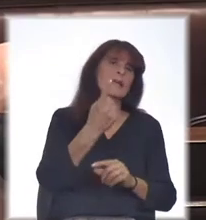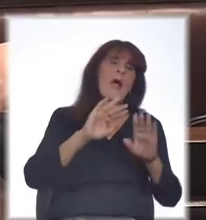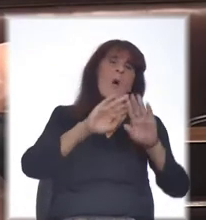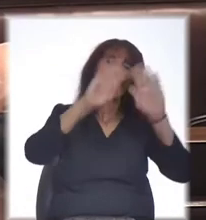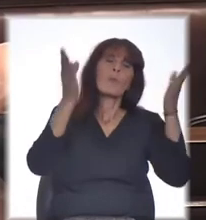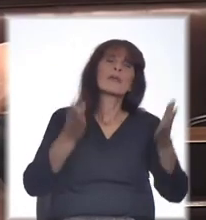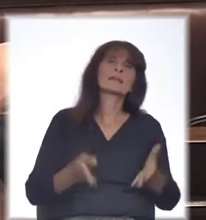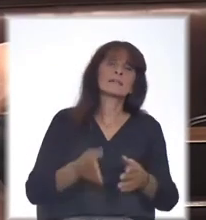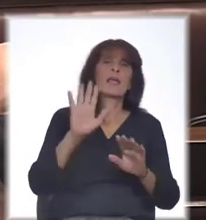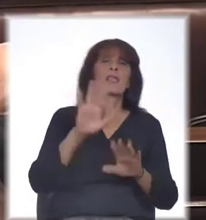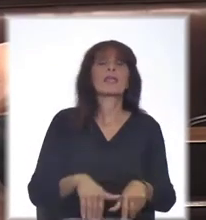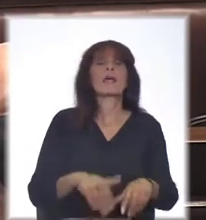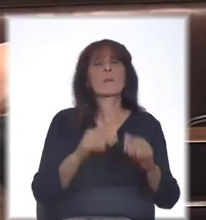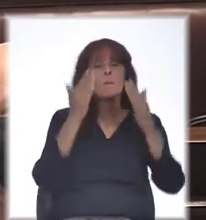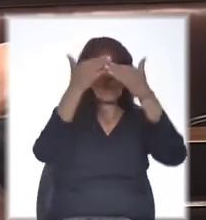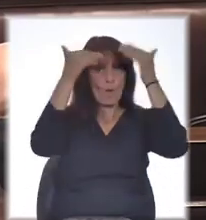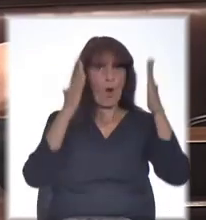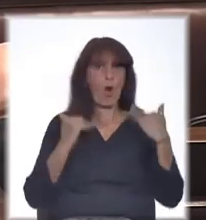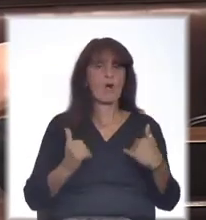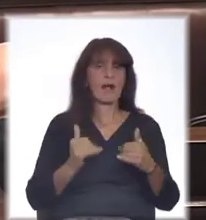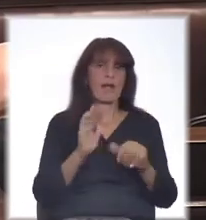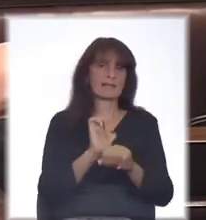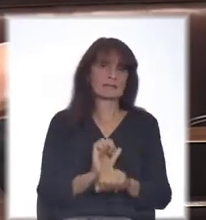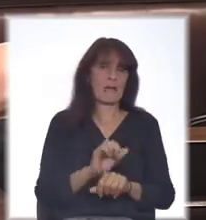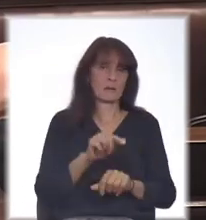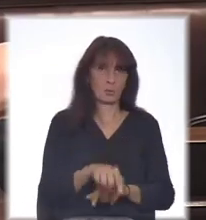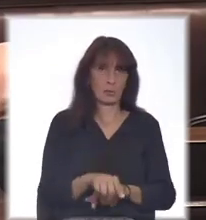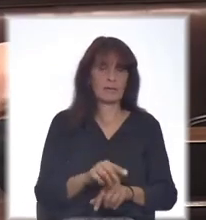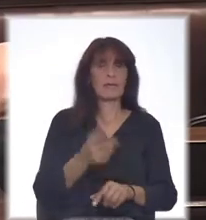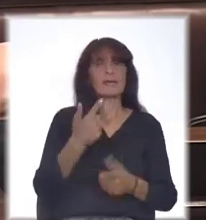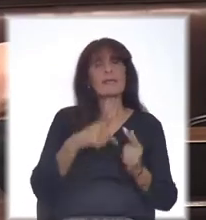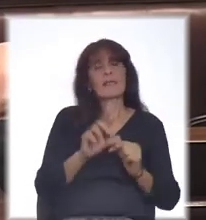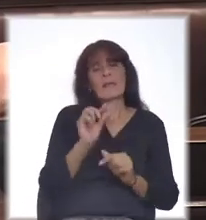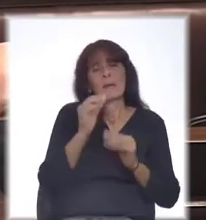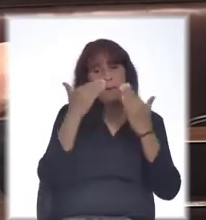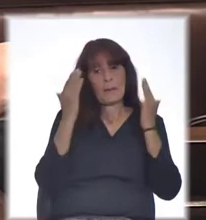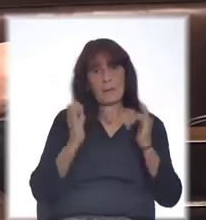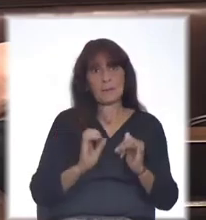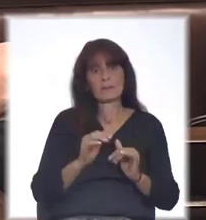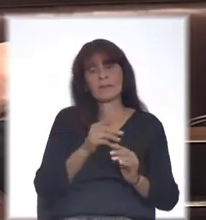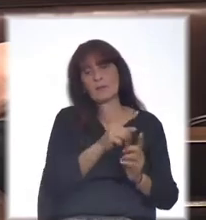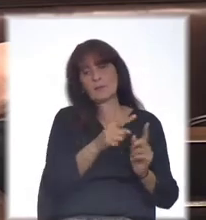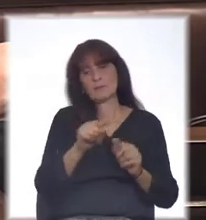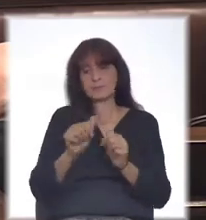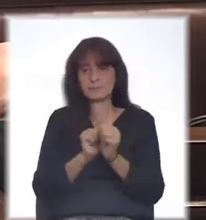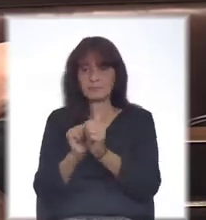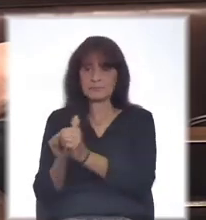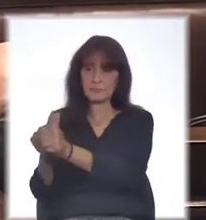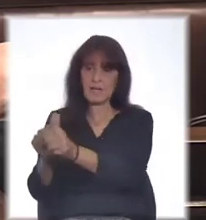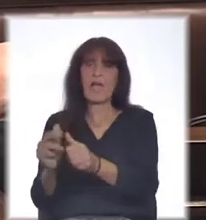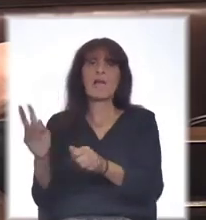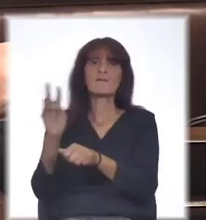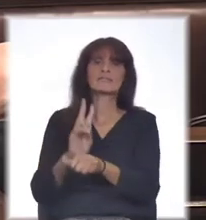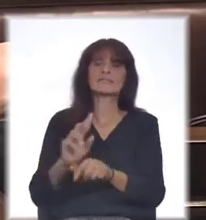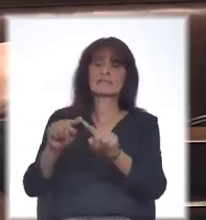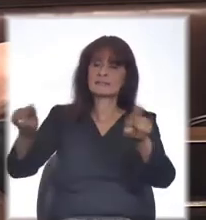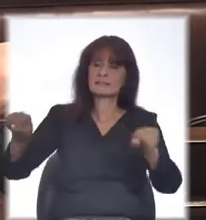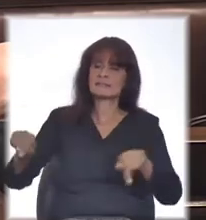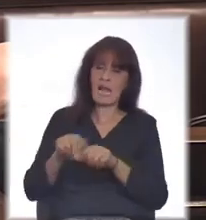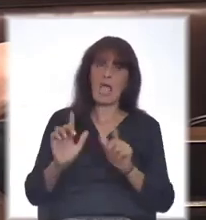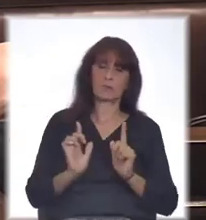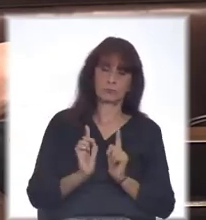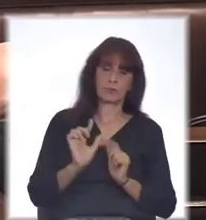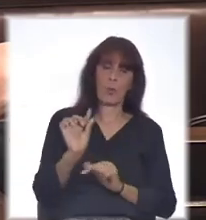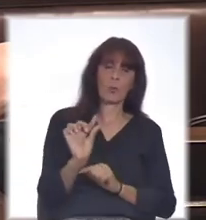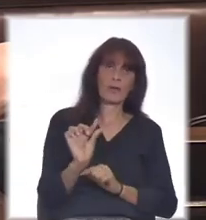de monjas de clausura. La religiosa, de pocas palabras, la guió hasta la habitación destinada a las visitas. Allí aguardó unos pocos